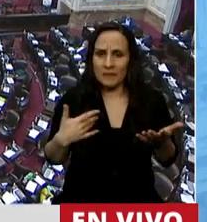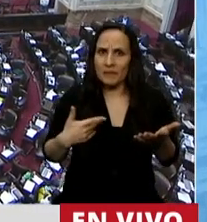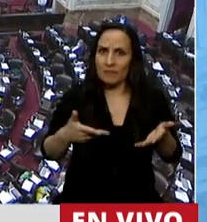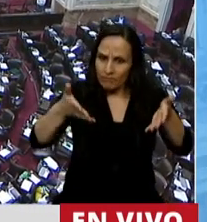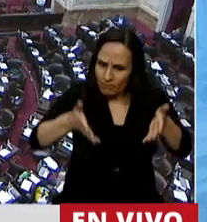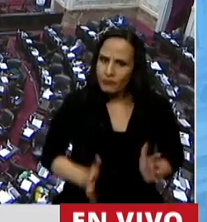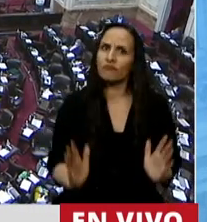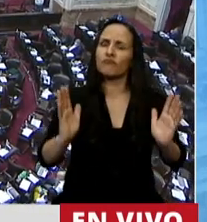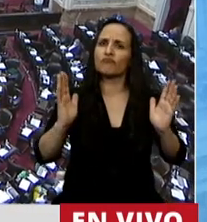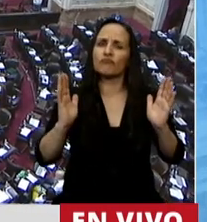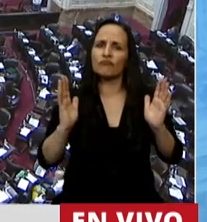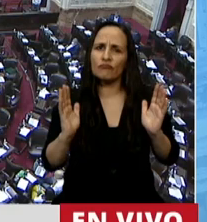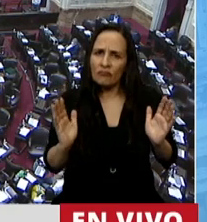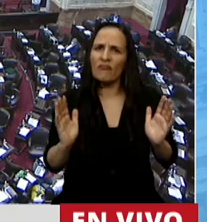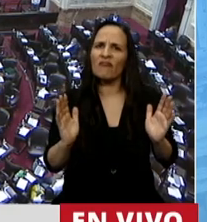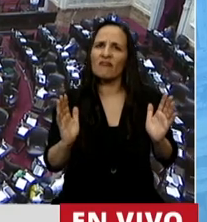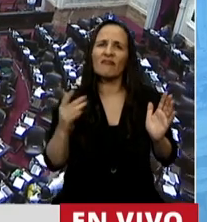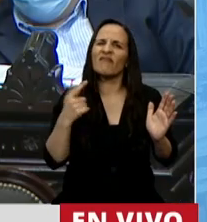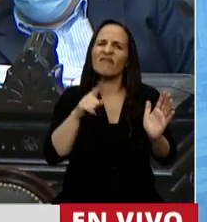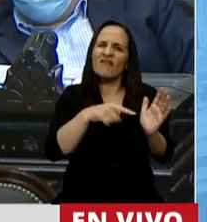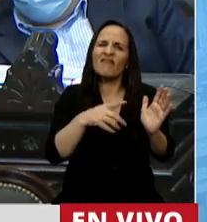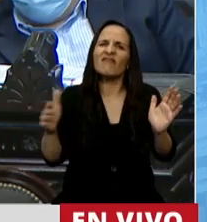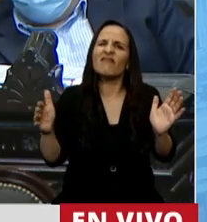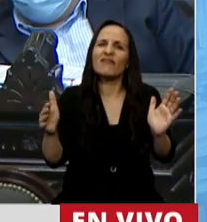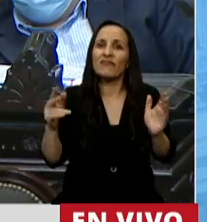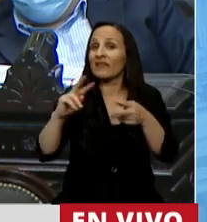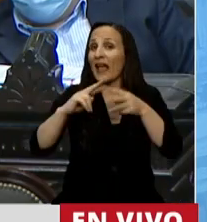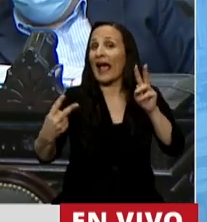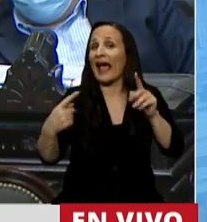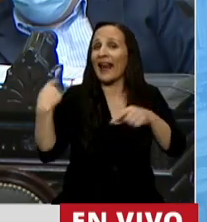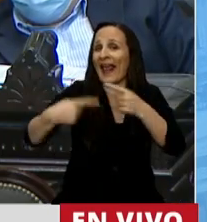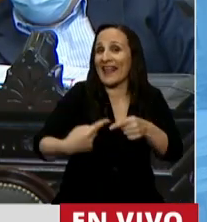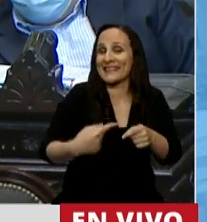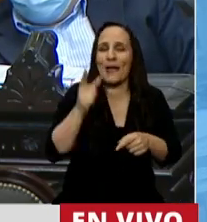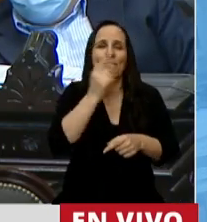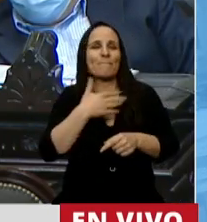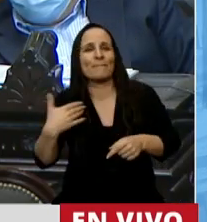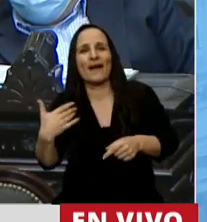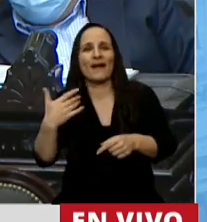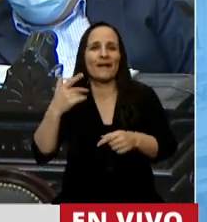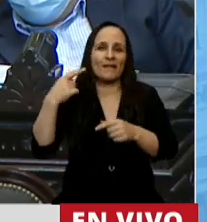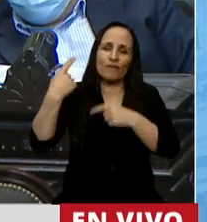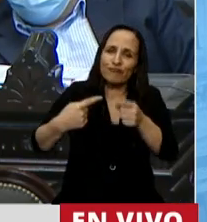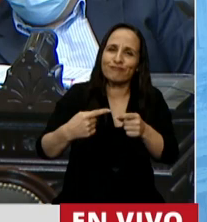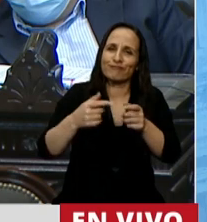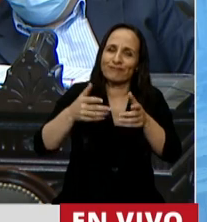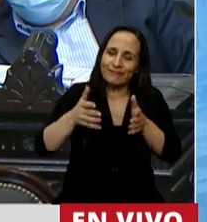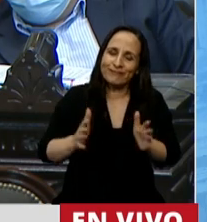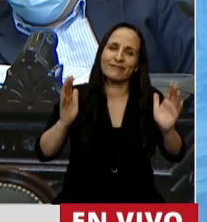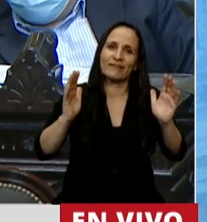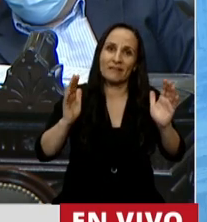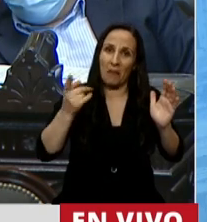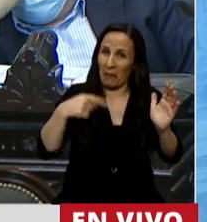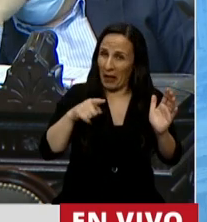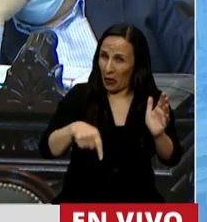mundo, traemos lo que heredamos genéticamente de nuestros padres y de nuestras madres. Pero acá no se